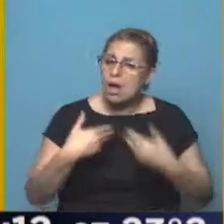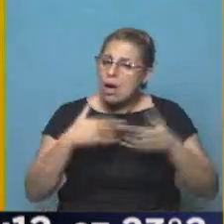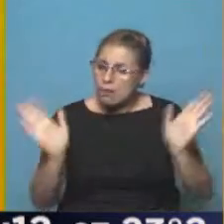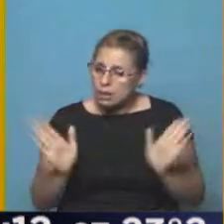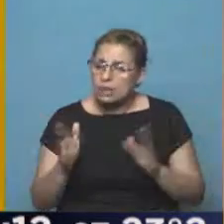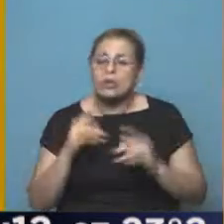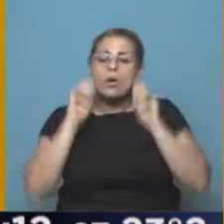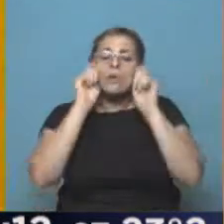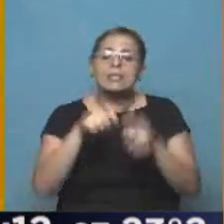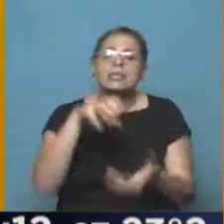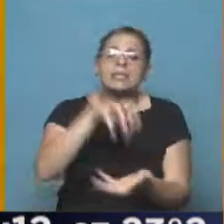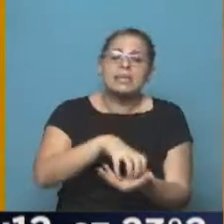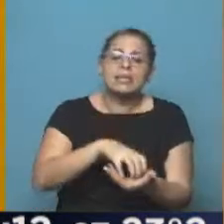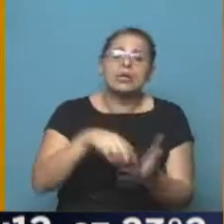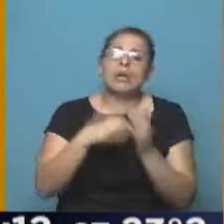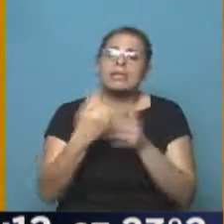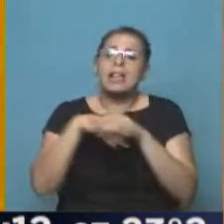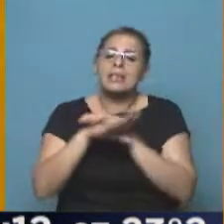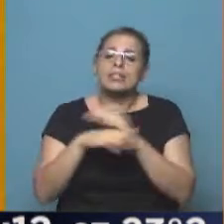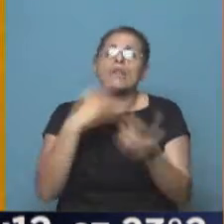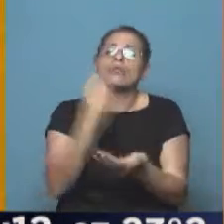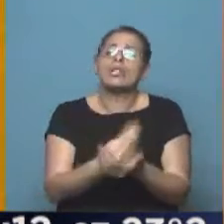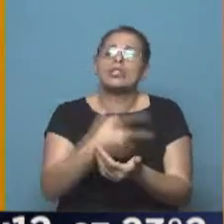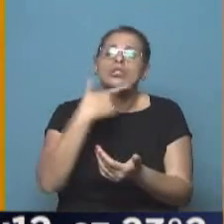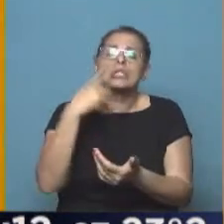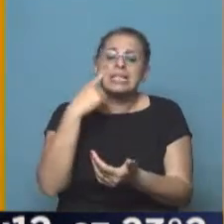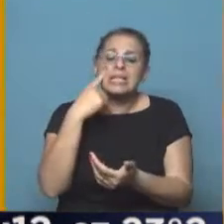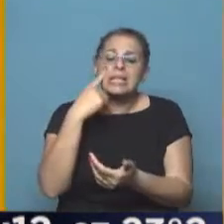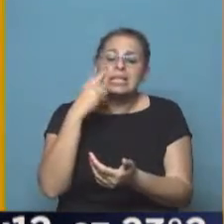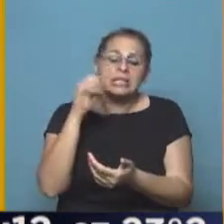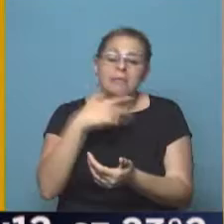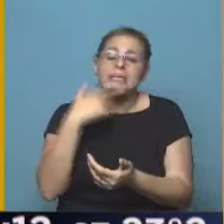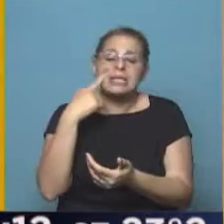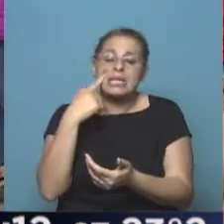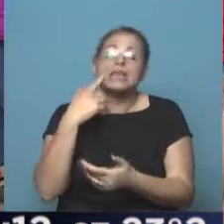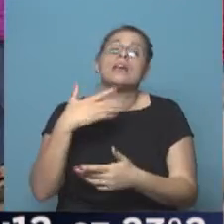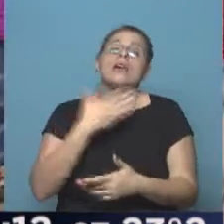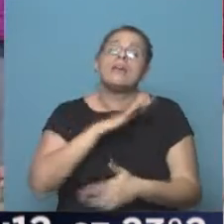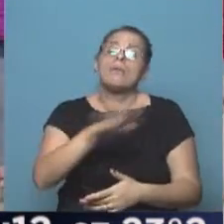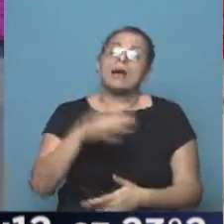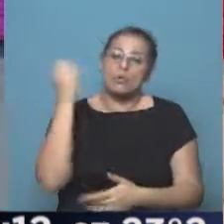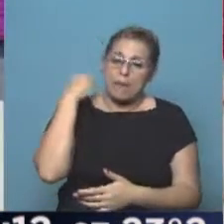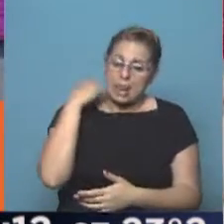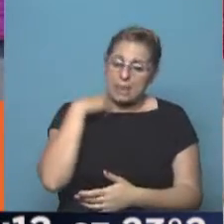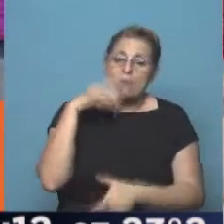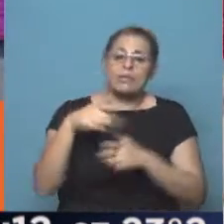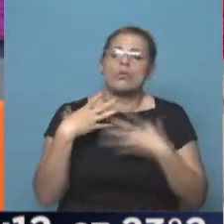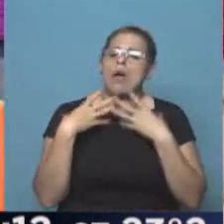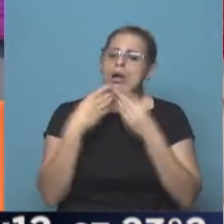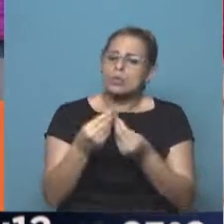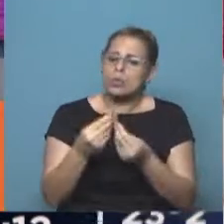la capital, el de la Fundación Sí, en el barrio de Palermo. Voluntarios de la Fundación